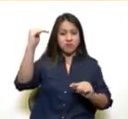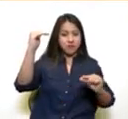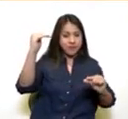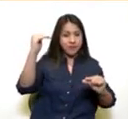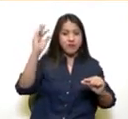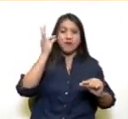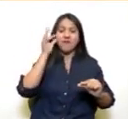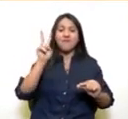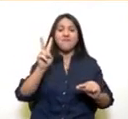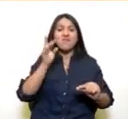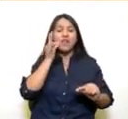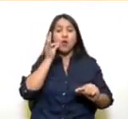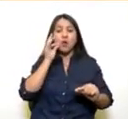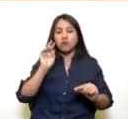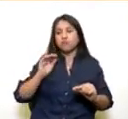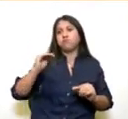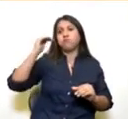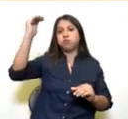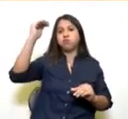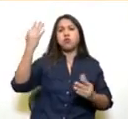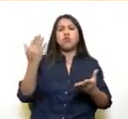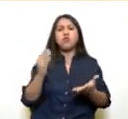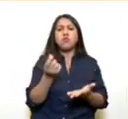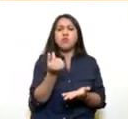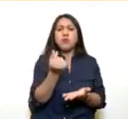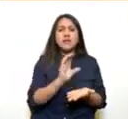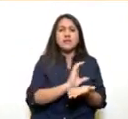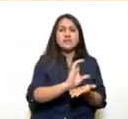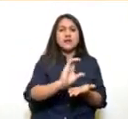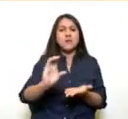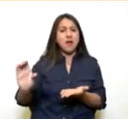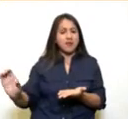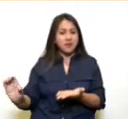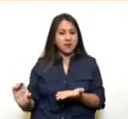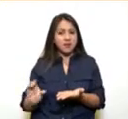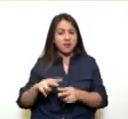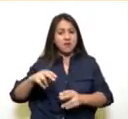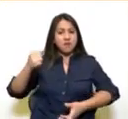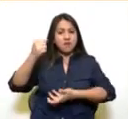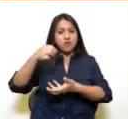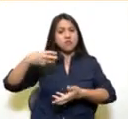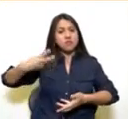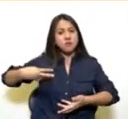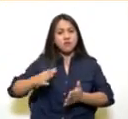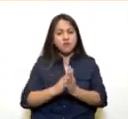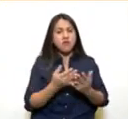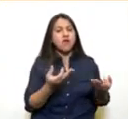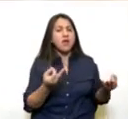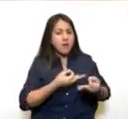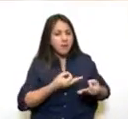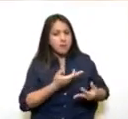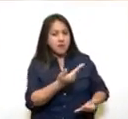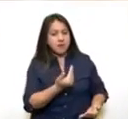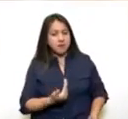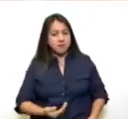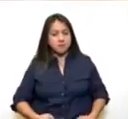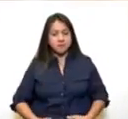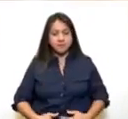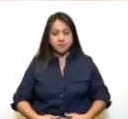como se explica cómo se reparten los recursos municipales los fondos municipales mostré que explicar un poco eso